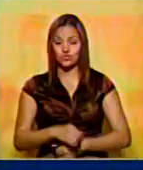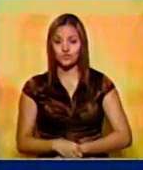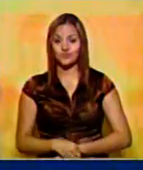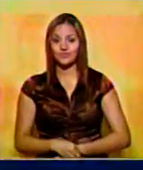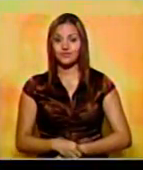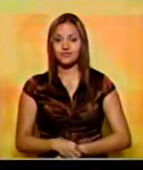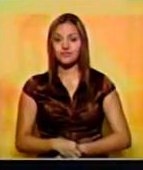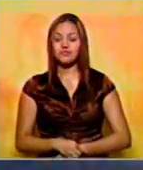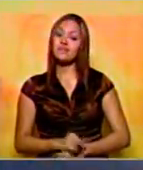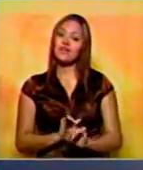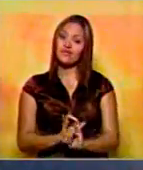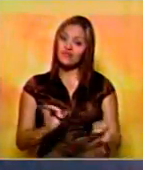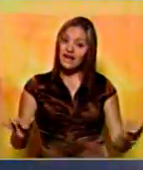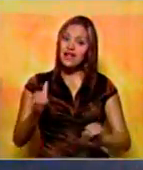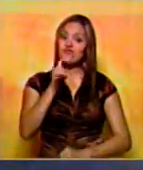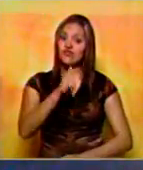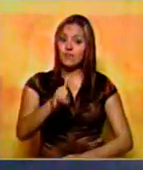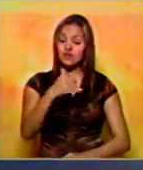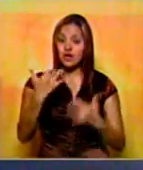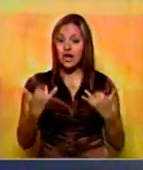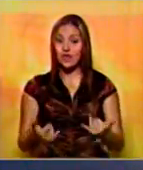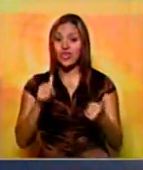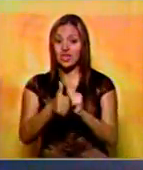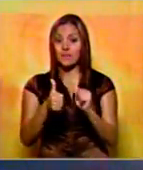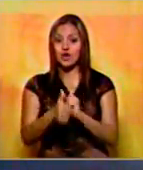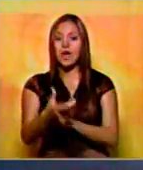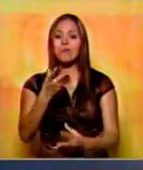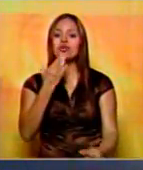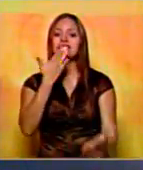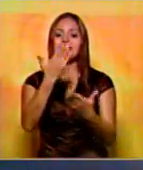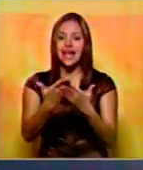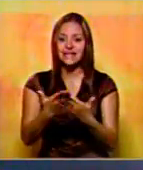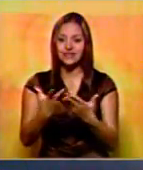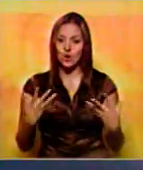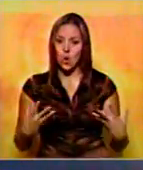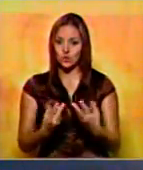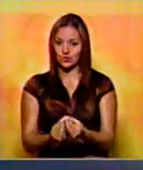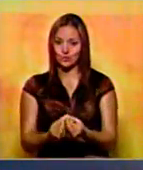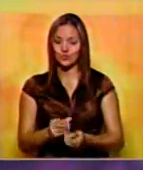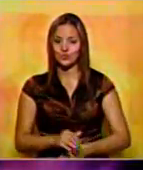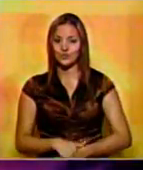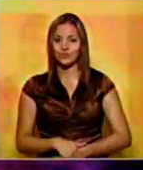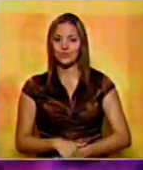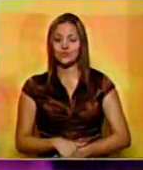Bien, hasta aquí el recorrido por la actualidad deportiva. Muchísimas gracias por su compañía.